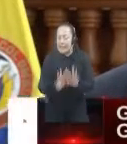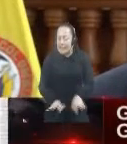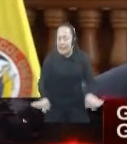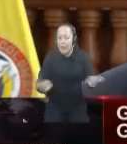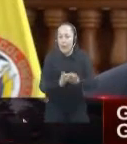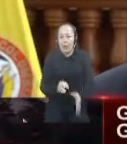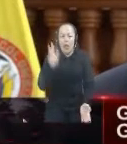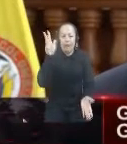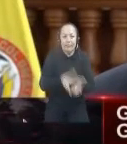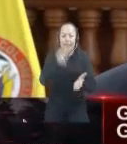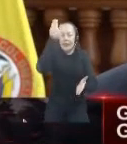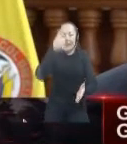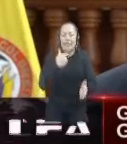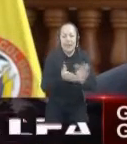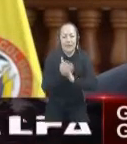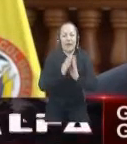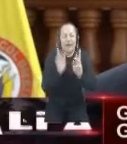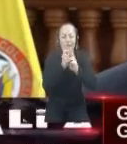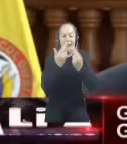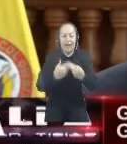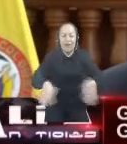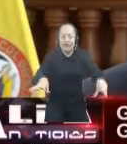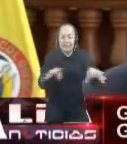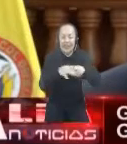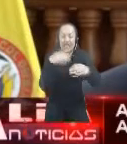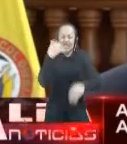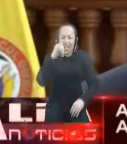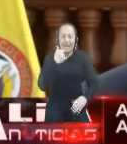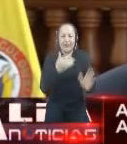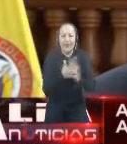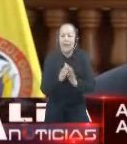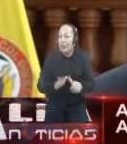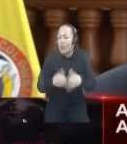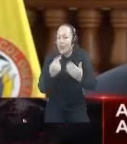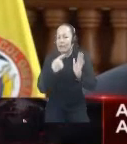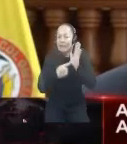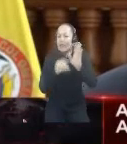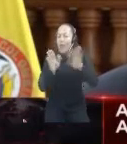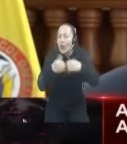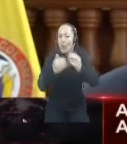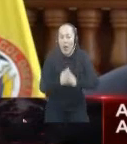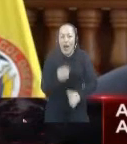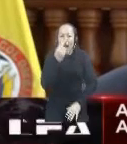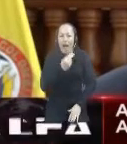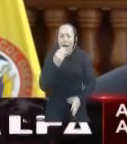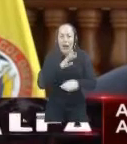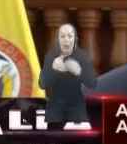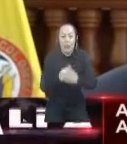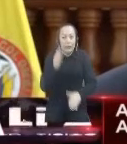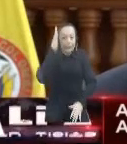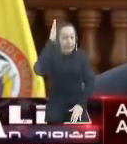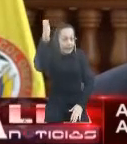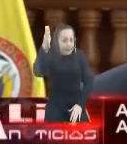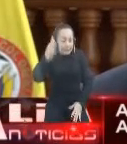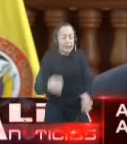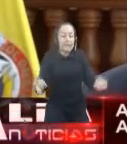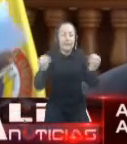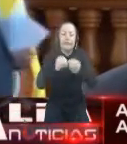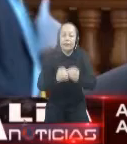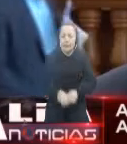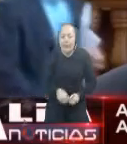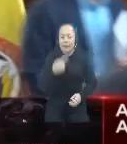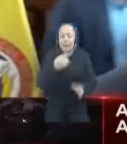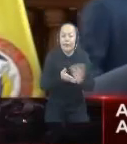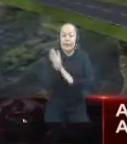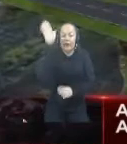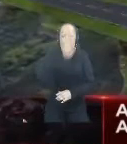de hoy, que se aprobó en estas sesiones extraordinarias, es el que tiene que ver con el compromiso de vigencias futuras del